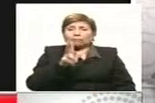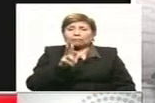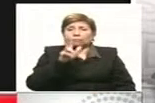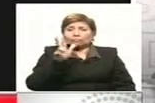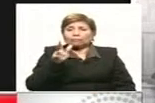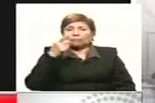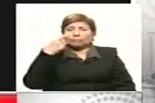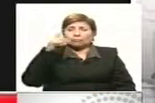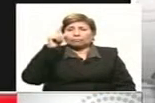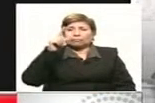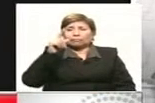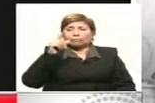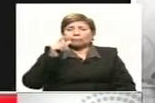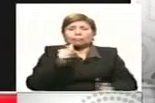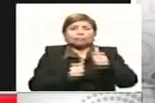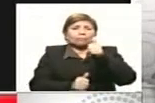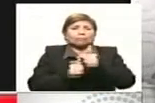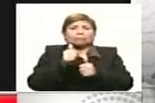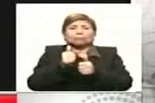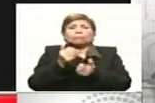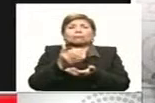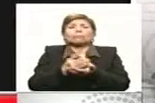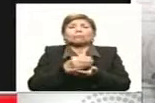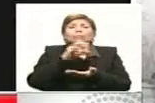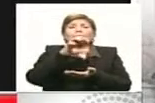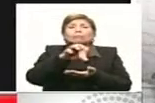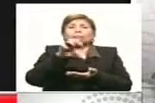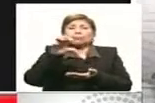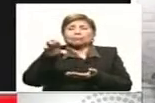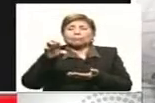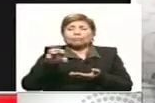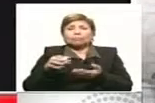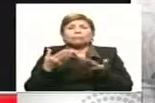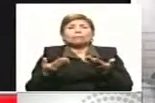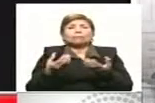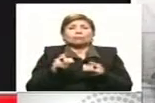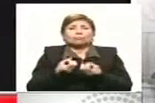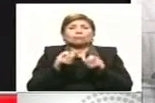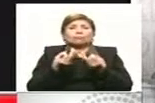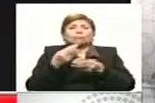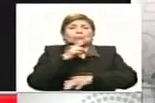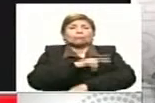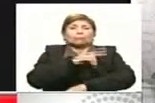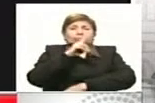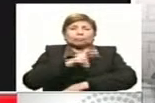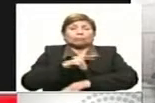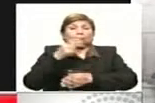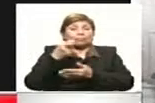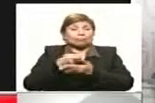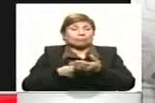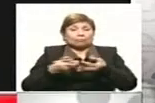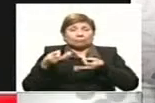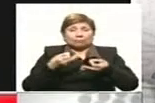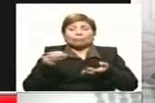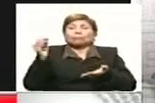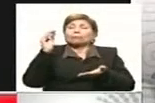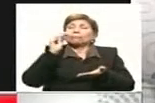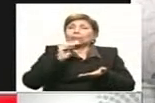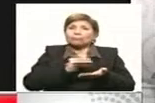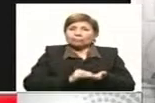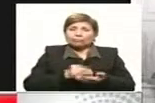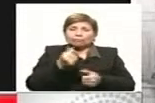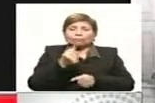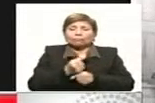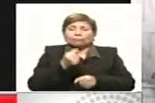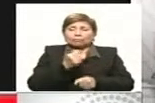2.433 millones. ¿Cuál es el monto que le corresponde por continuidad a cada región? Y ese monto, gracias nuevamente al